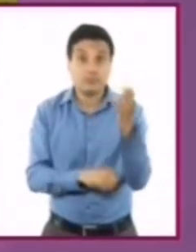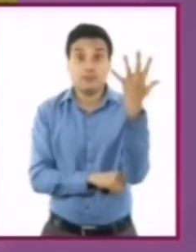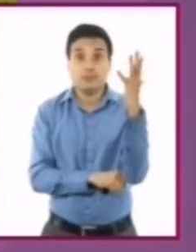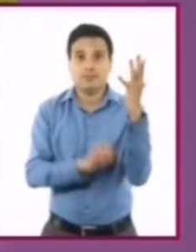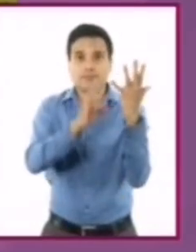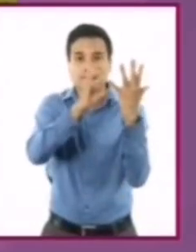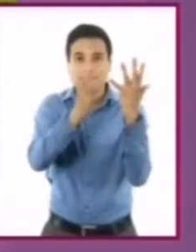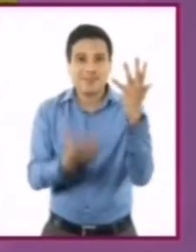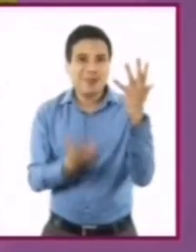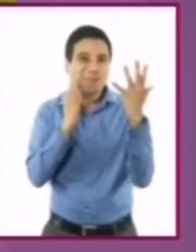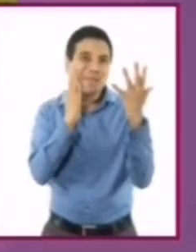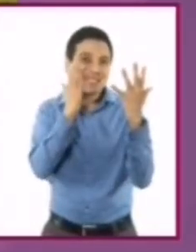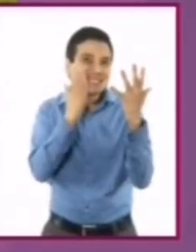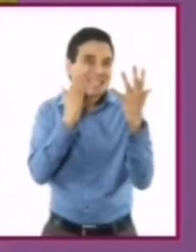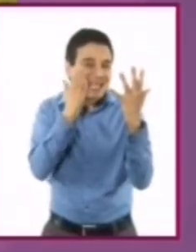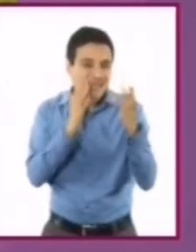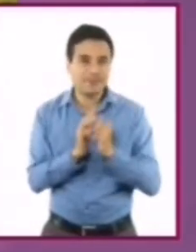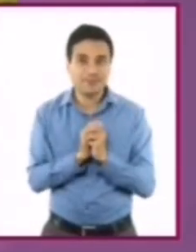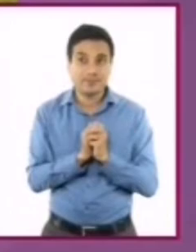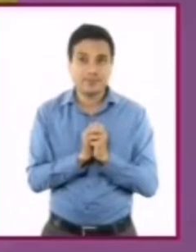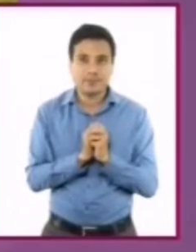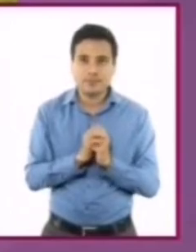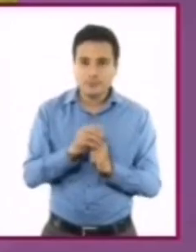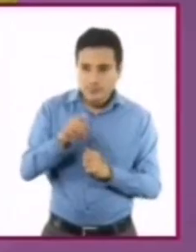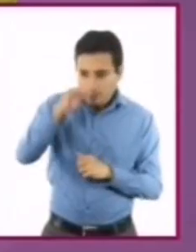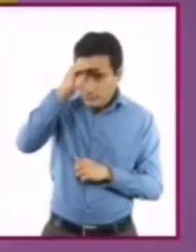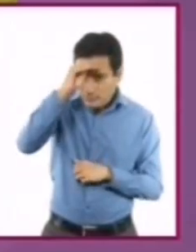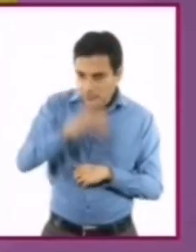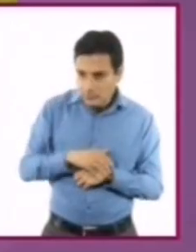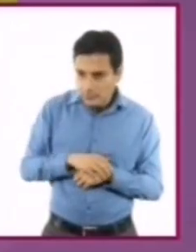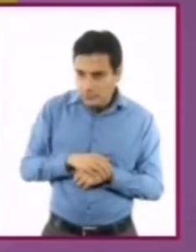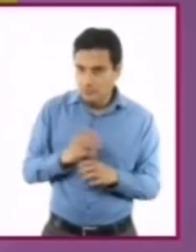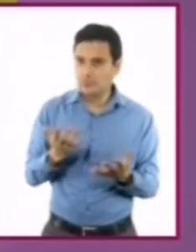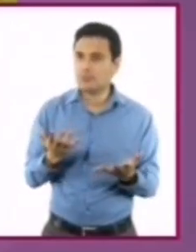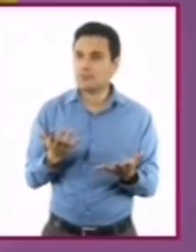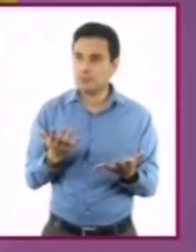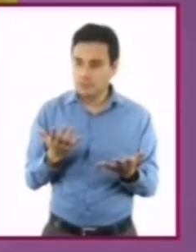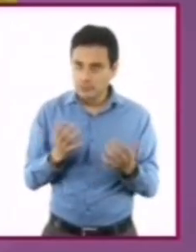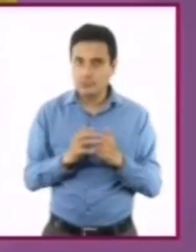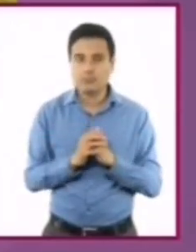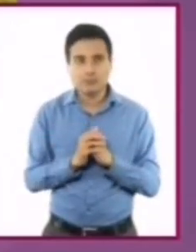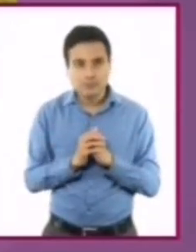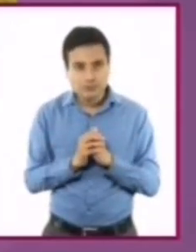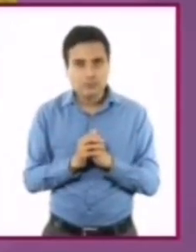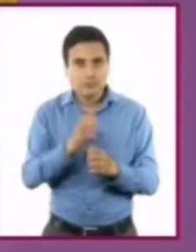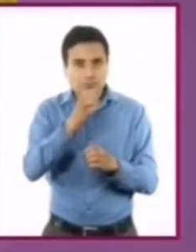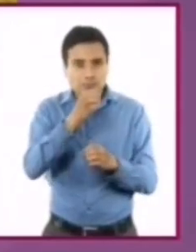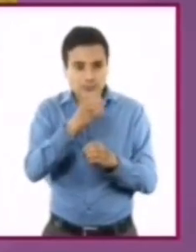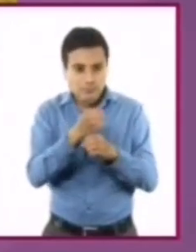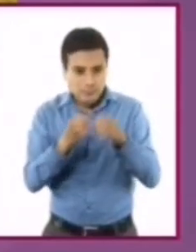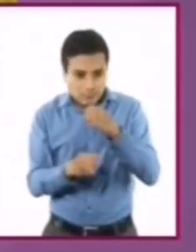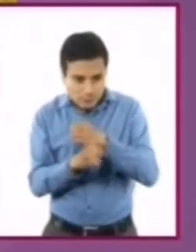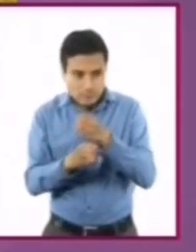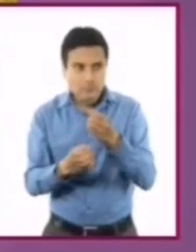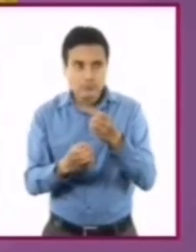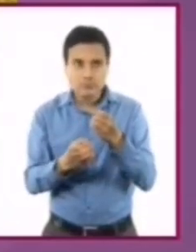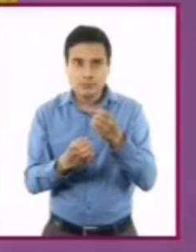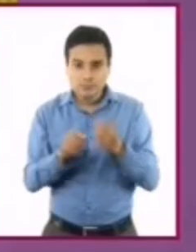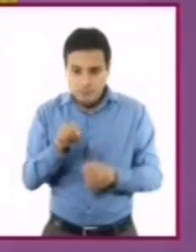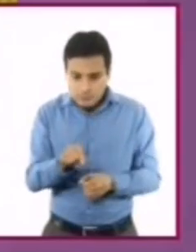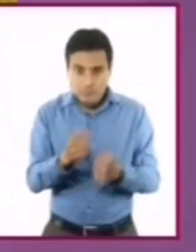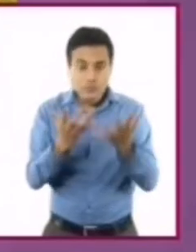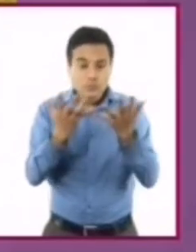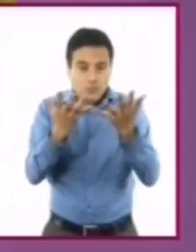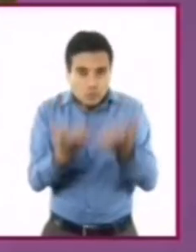árbol. Y pensó que ese poder no se limitaba a la distancia entre los objetos que caían y el suelo,